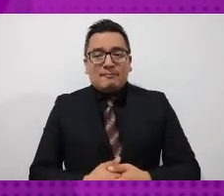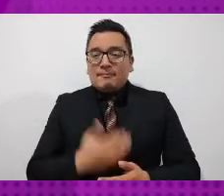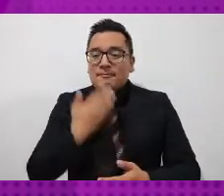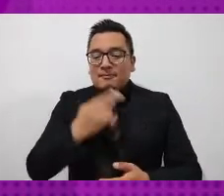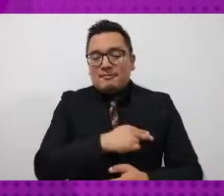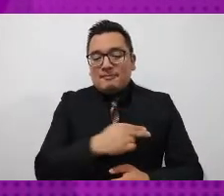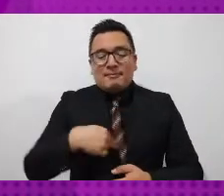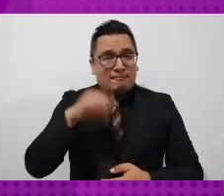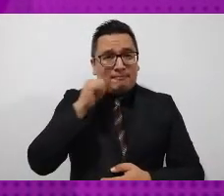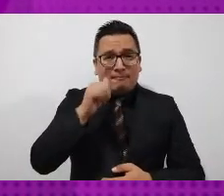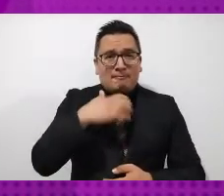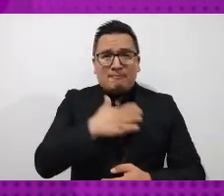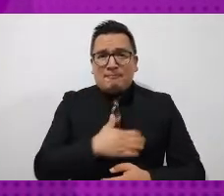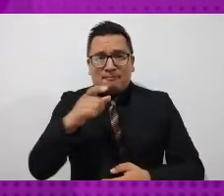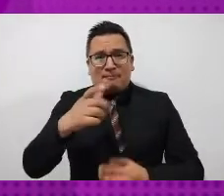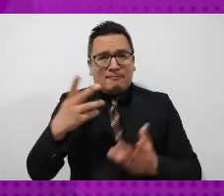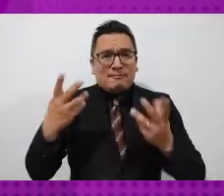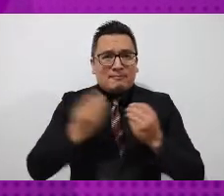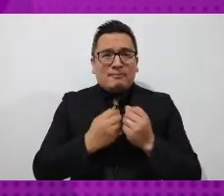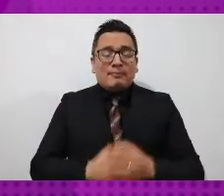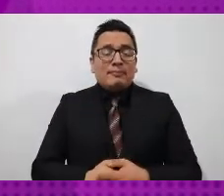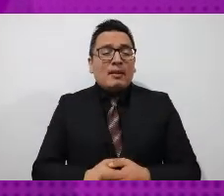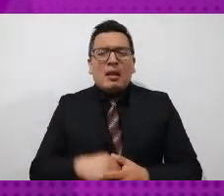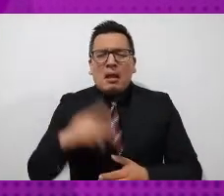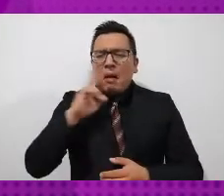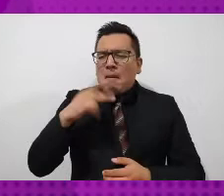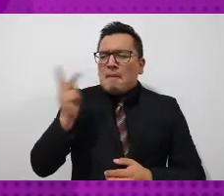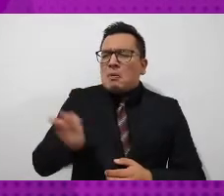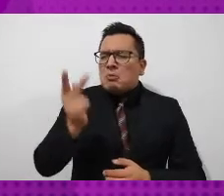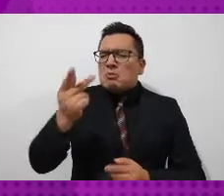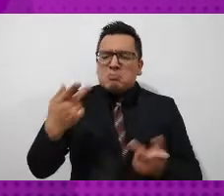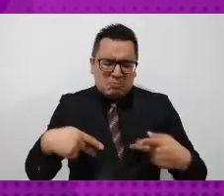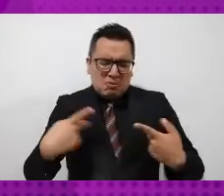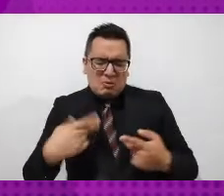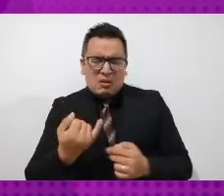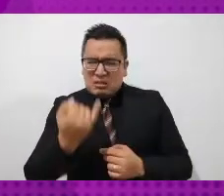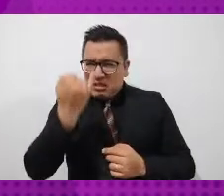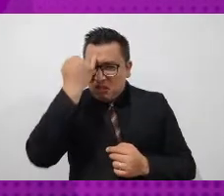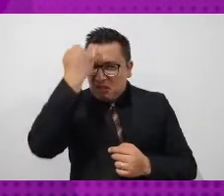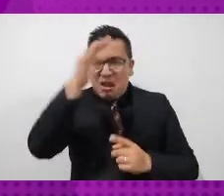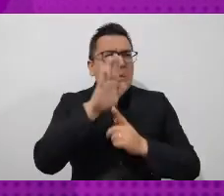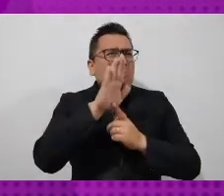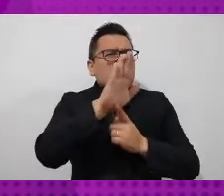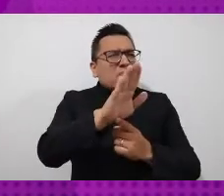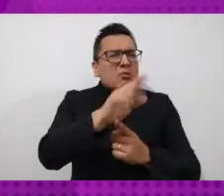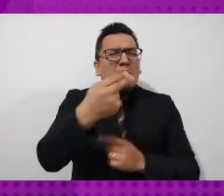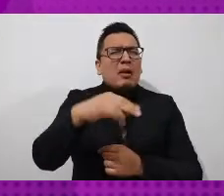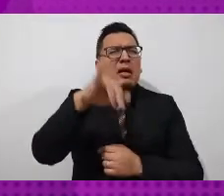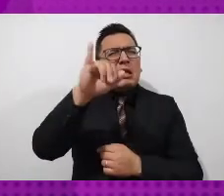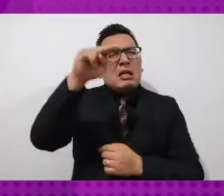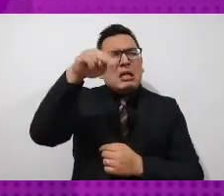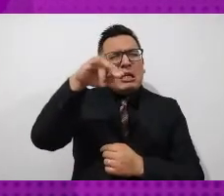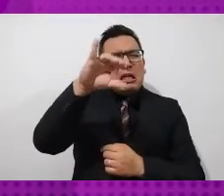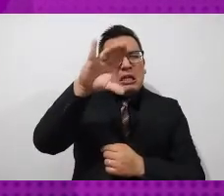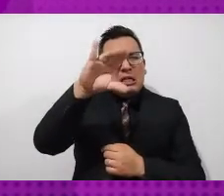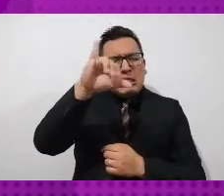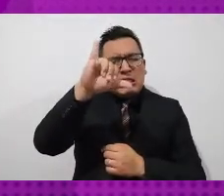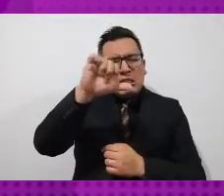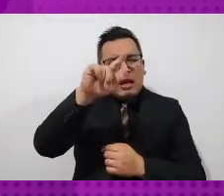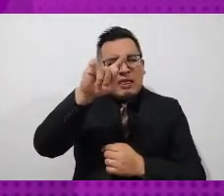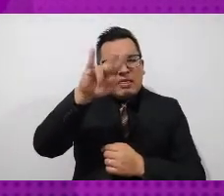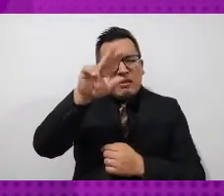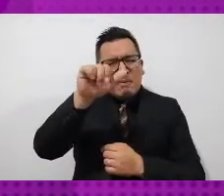un placer tenerle aquí con nosotros, consejero. ¿Qué es una iniciativa popular, que es el tema que vamos a platicar el día de hoy? Claro, mira,